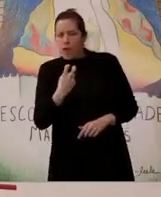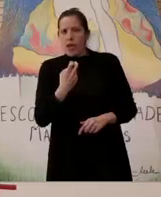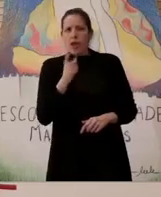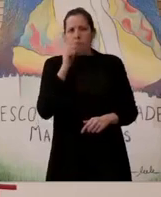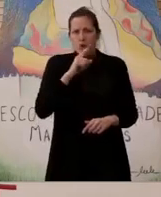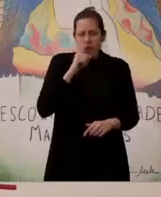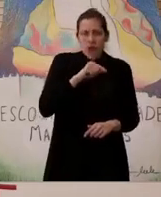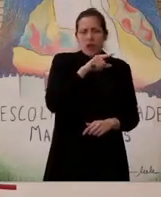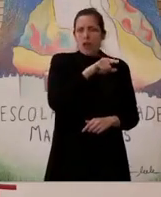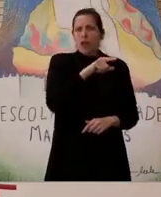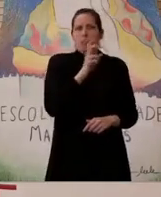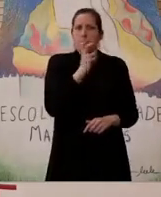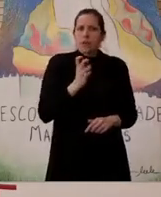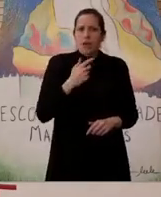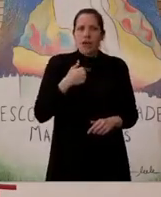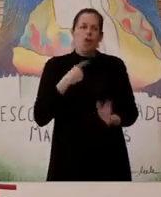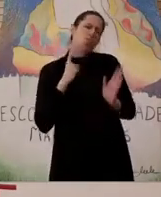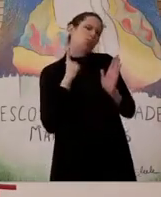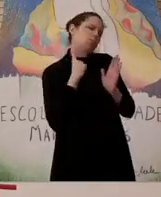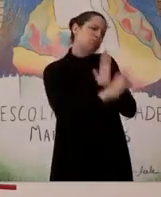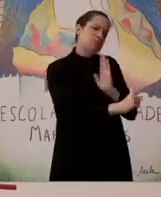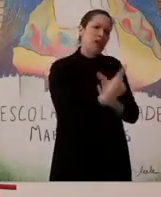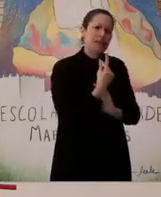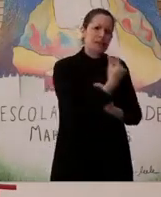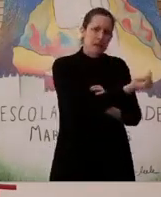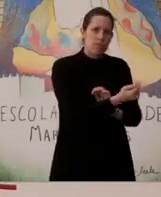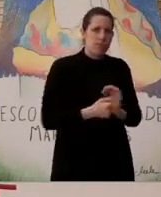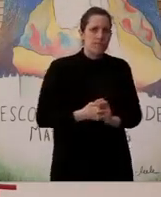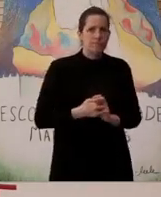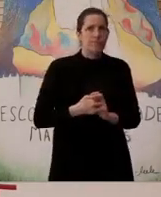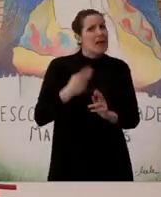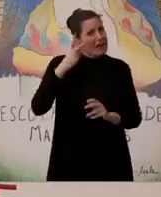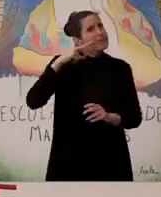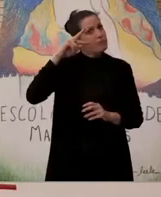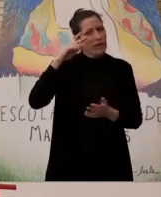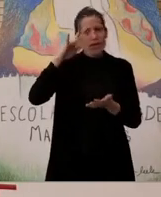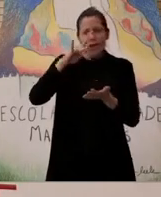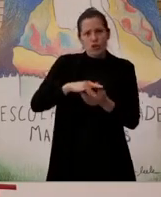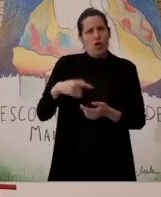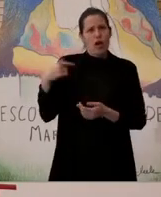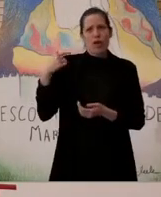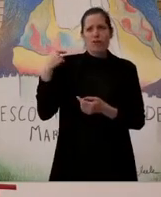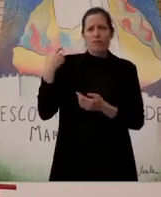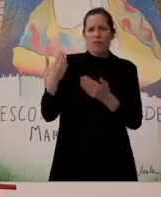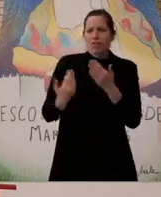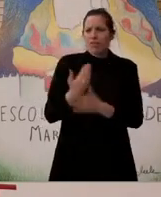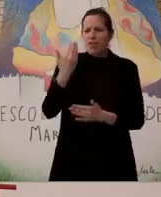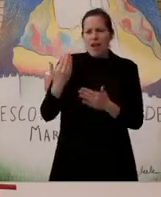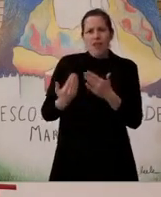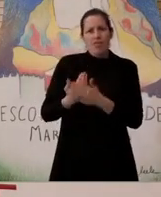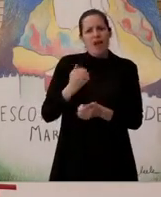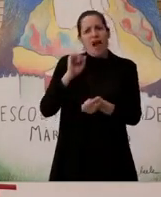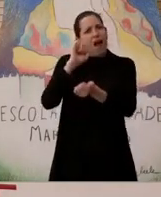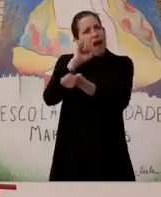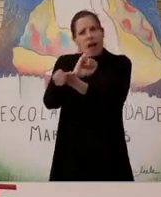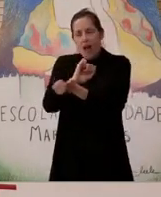rompiéndonos las medias eso fue la experiencia que tuvimos en el día a día en el diario y en las cárceles iguales